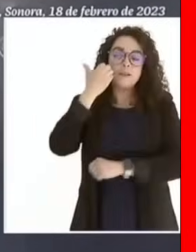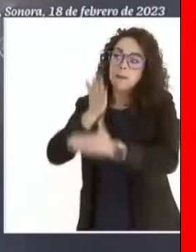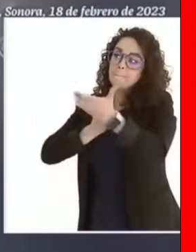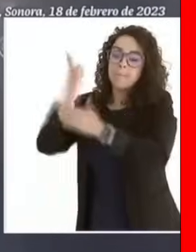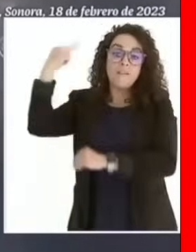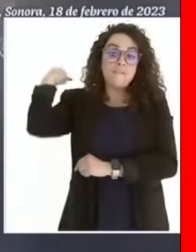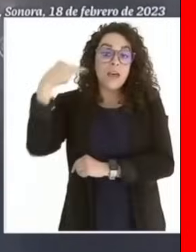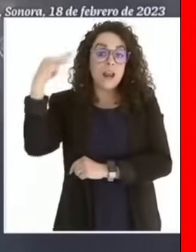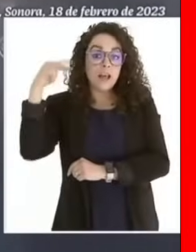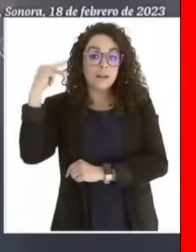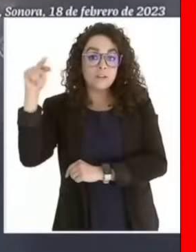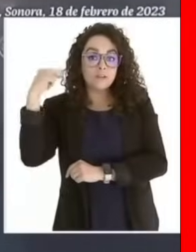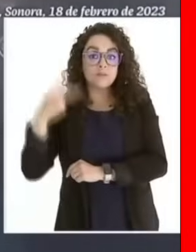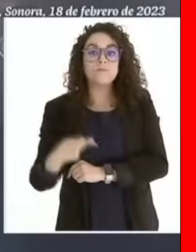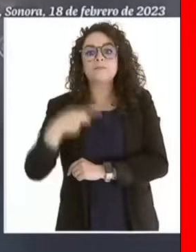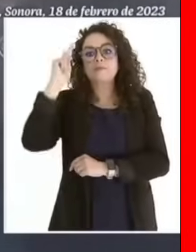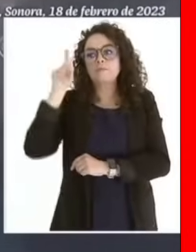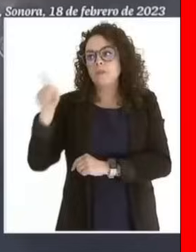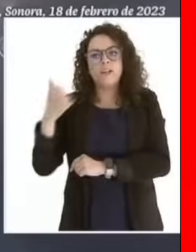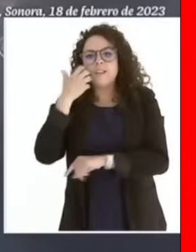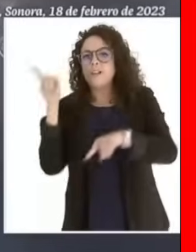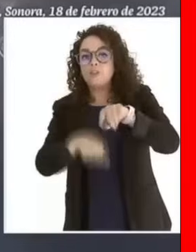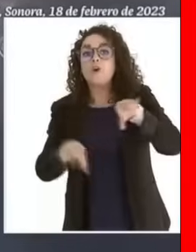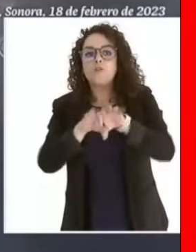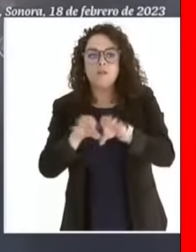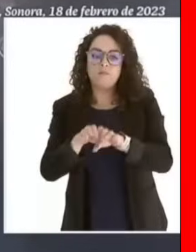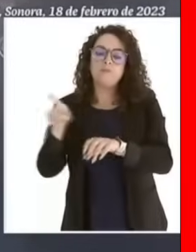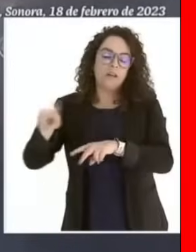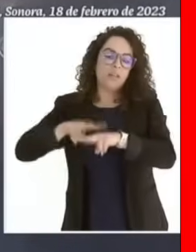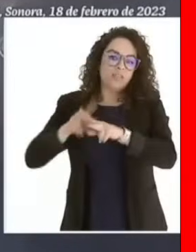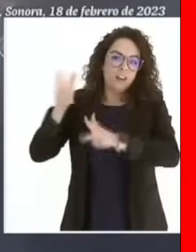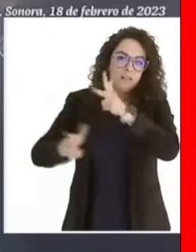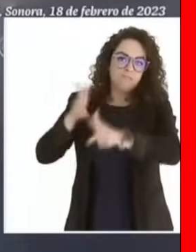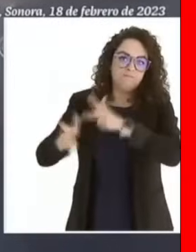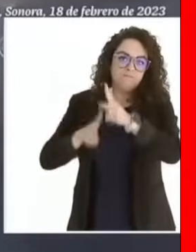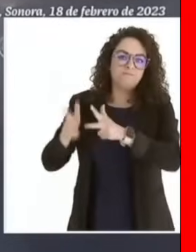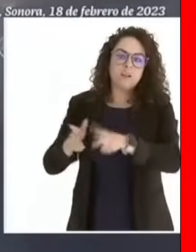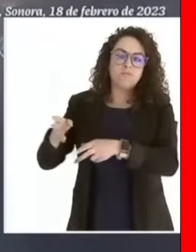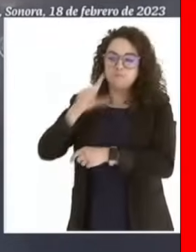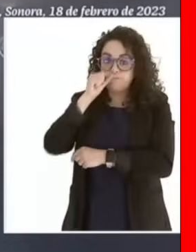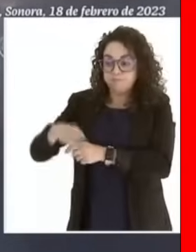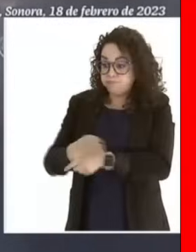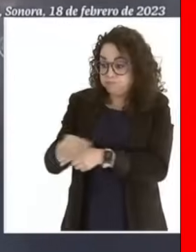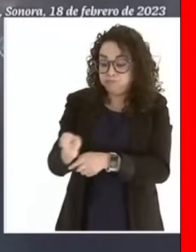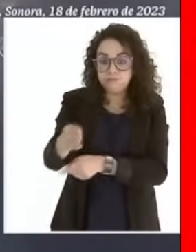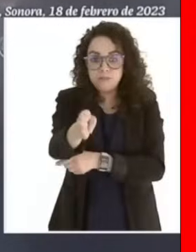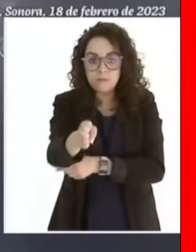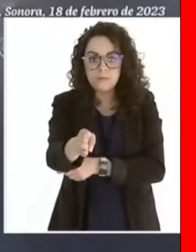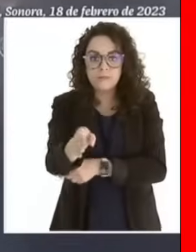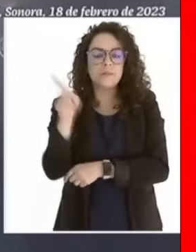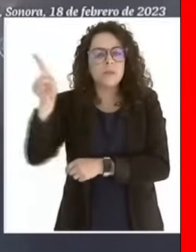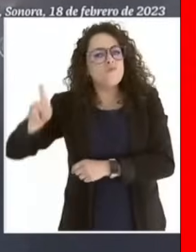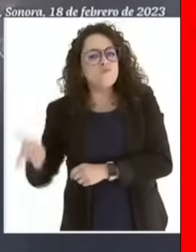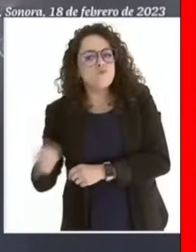descarrilar el tren tuvo que seguir a caballo y allá en la sierra en tras calal tongo en un pueblo